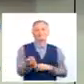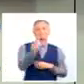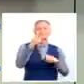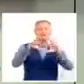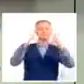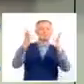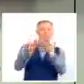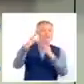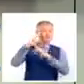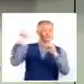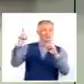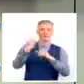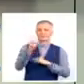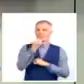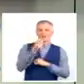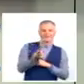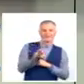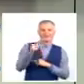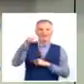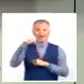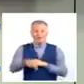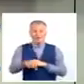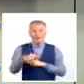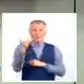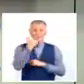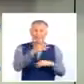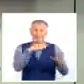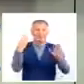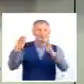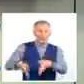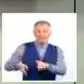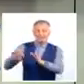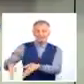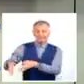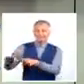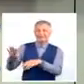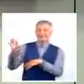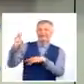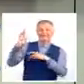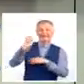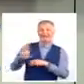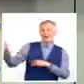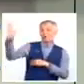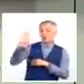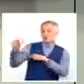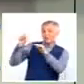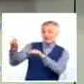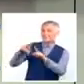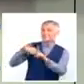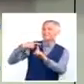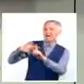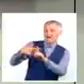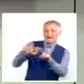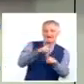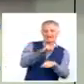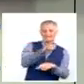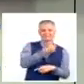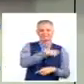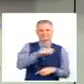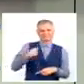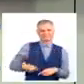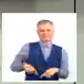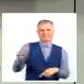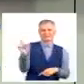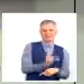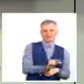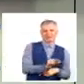reportan más muertes en la rica Europa que los que hubo en China. Allí donde el neoliberalismo dictó que mientras más